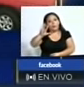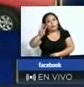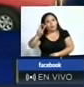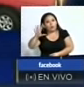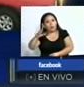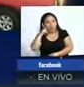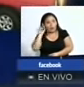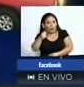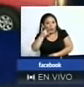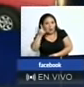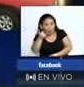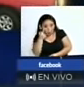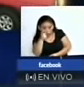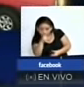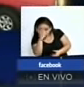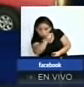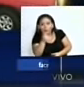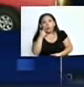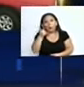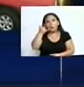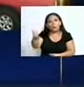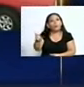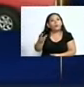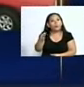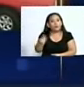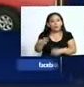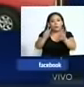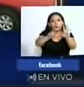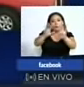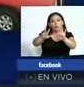se pueden contactar por cualquier información son los siguientes, el